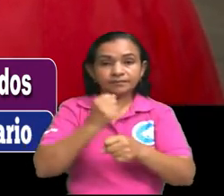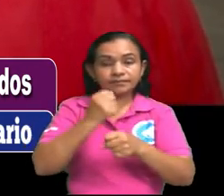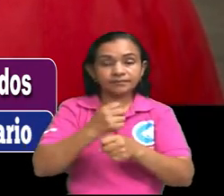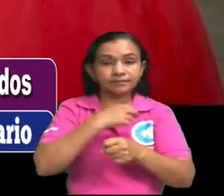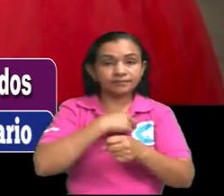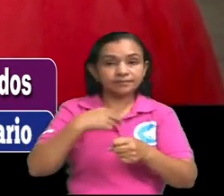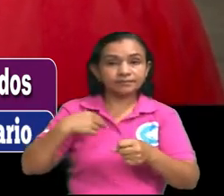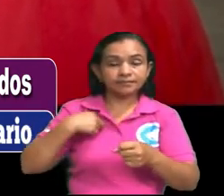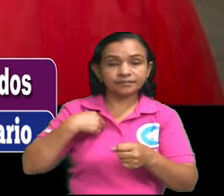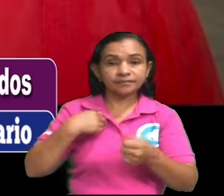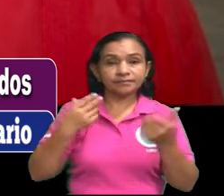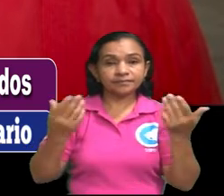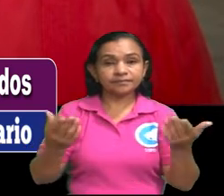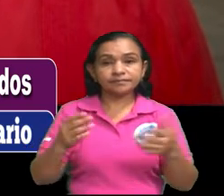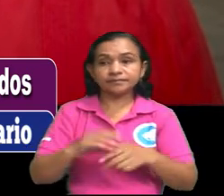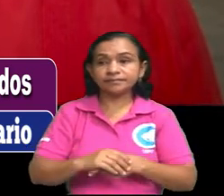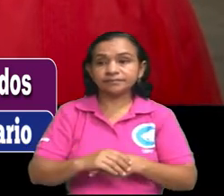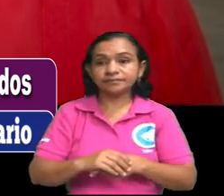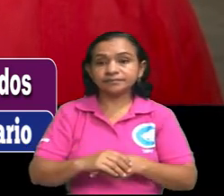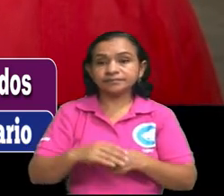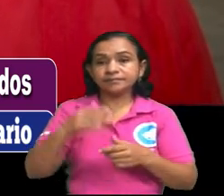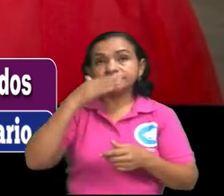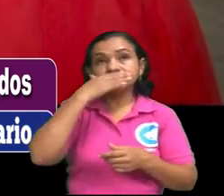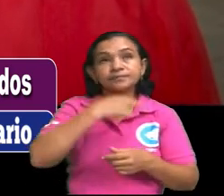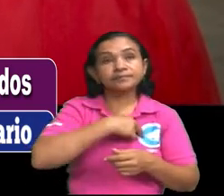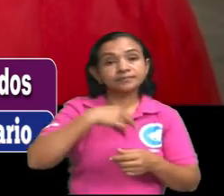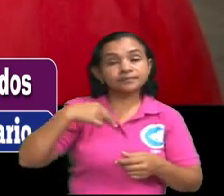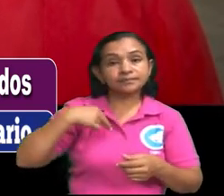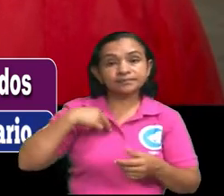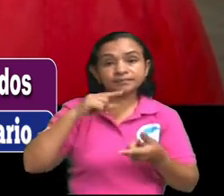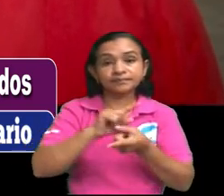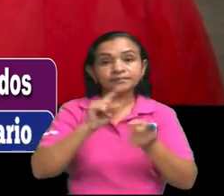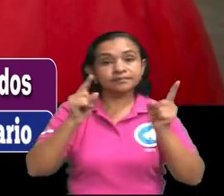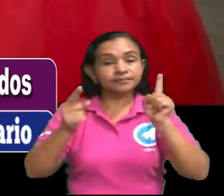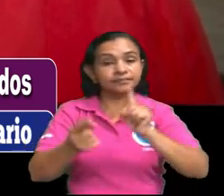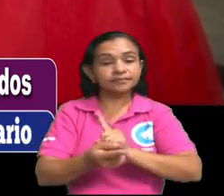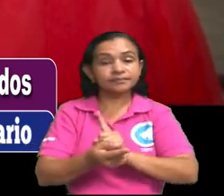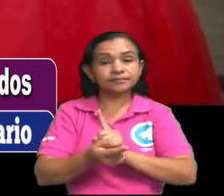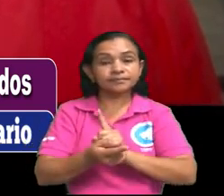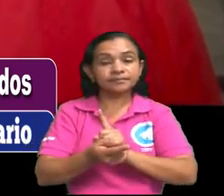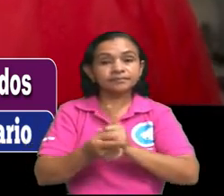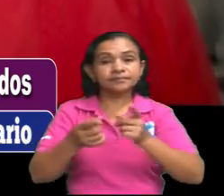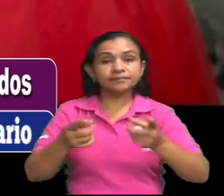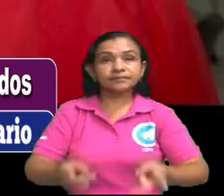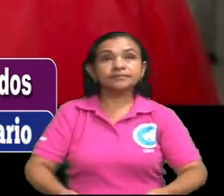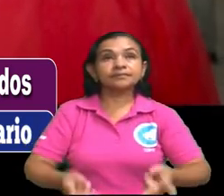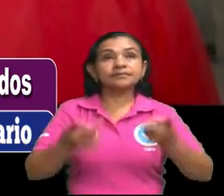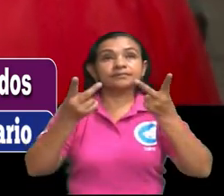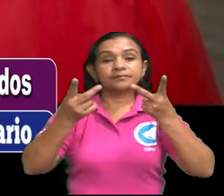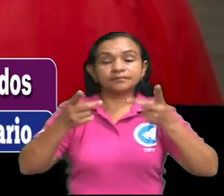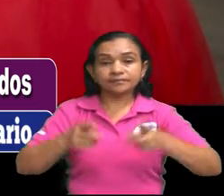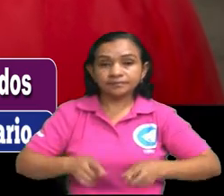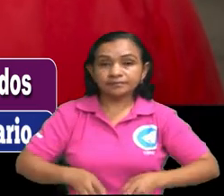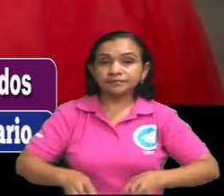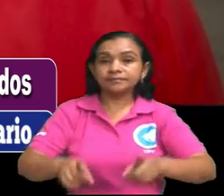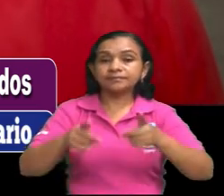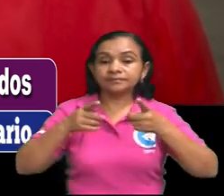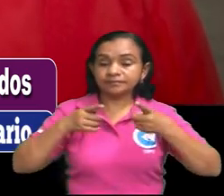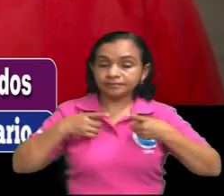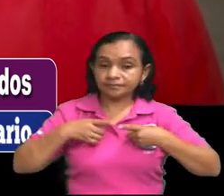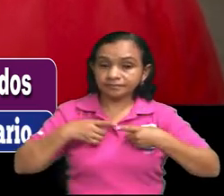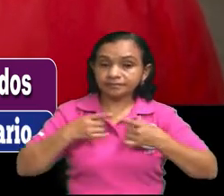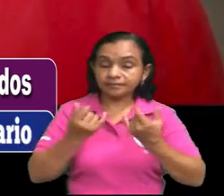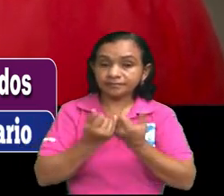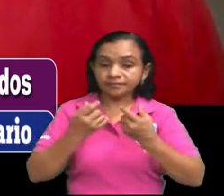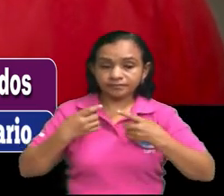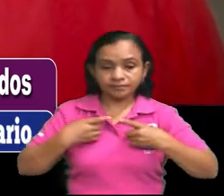la revolución. Porque la revolución es la que ha generado los cambios de una vida digna a la clase trabajadora. La emancipación de la